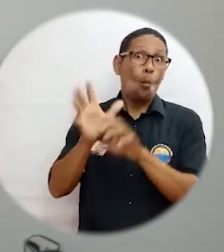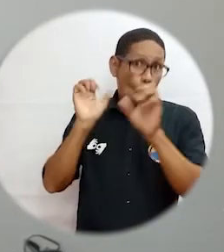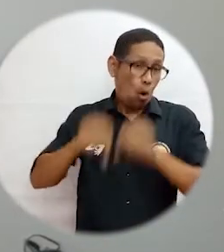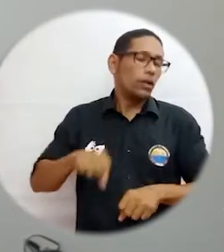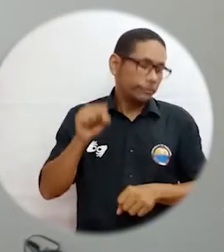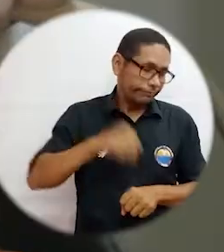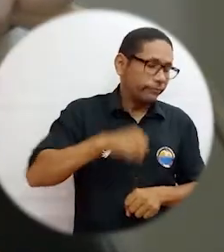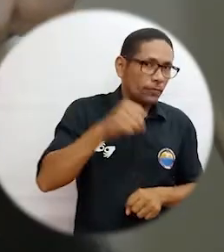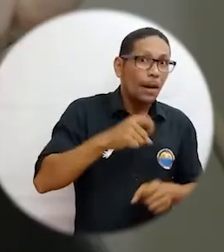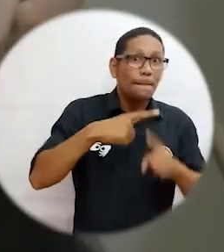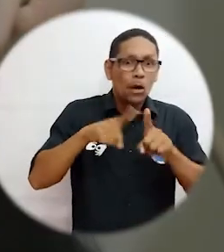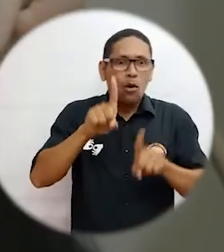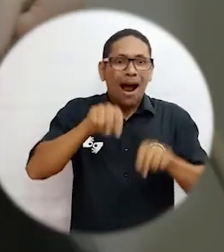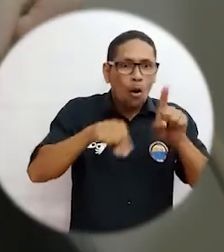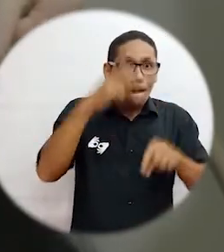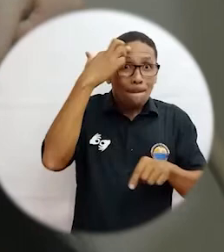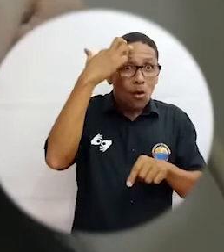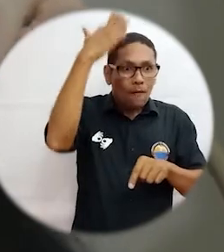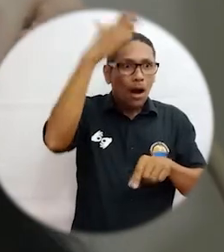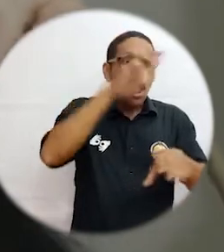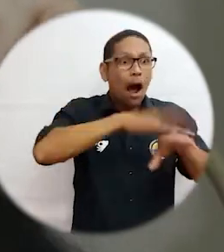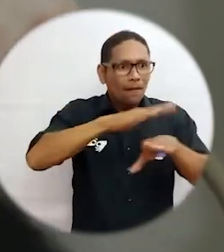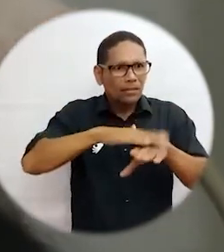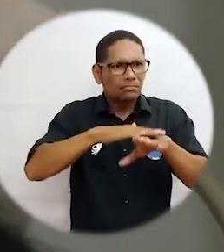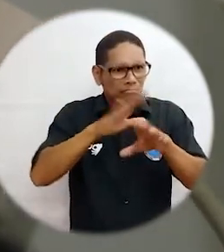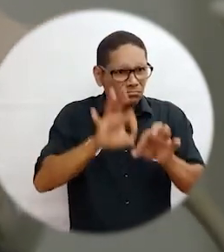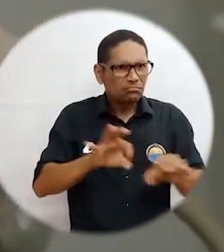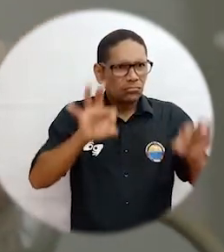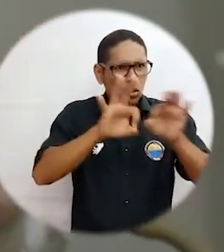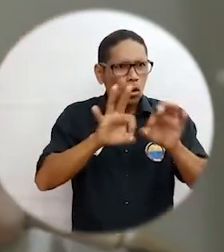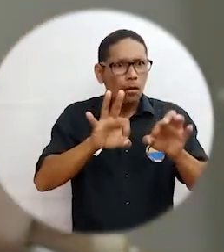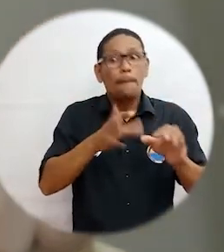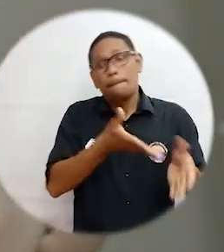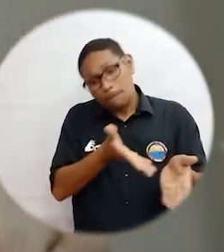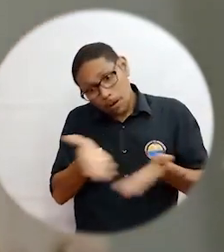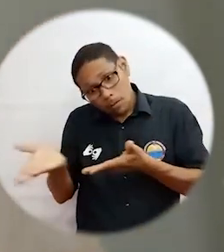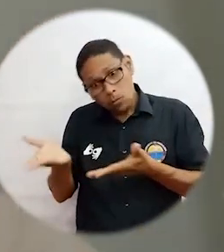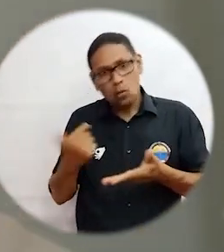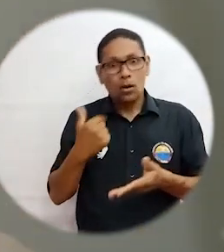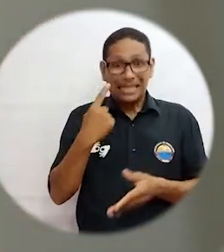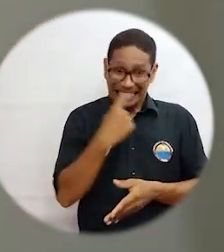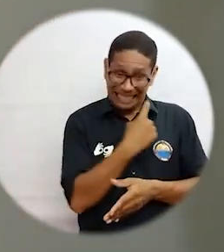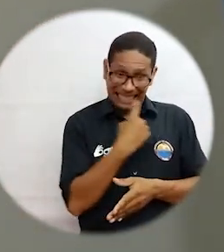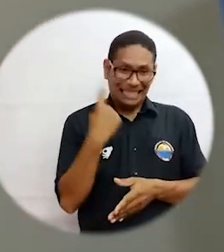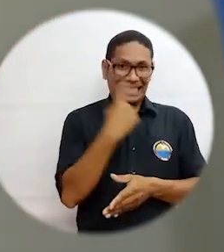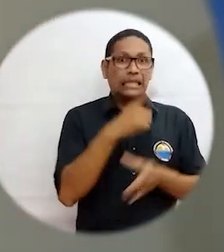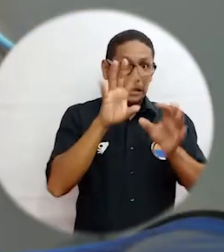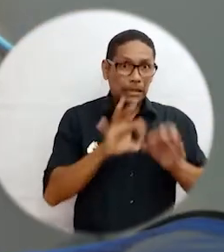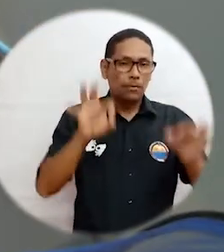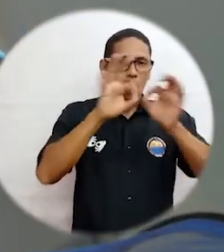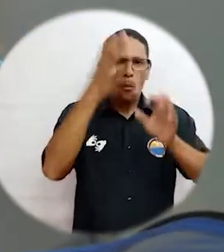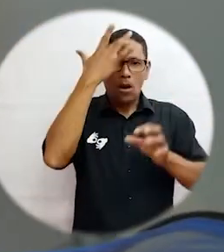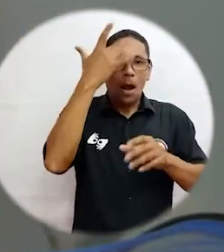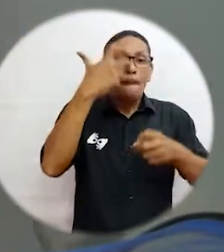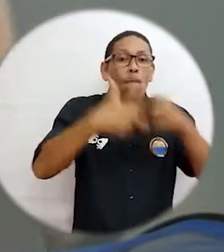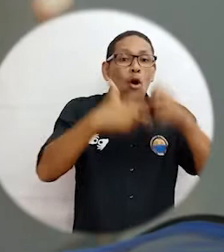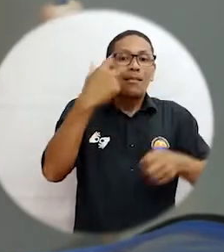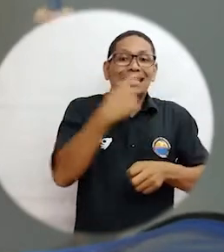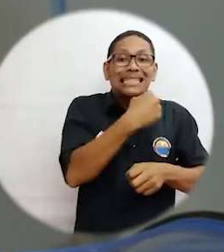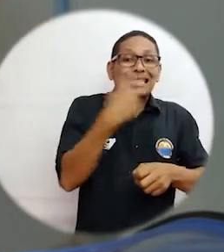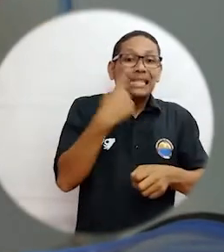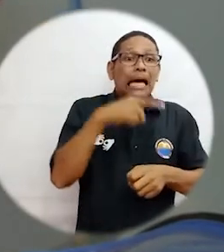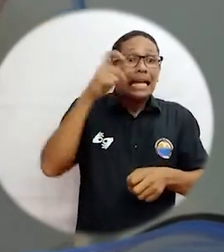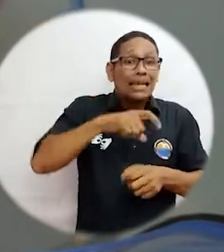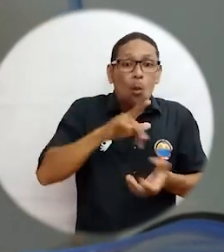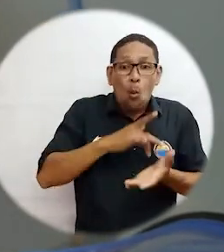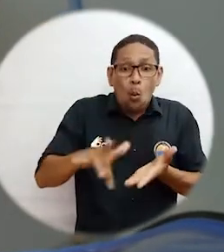contagio, los profesionales de esta área de la salud sugieren que es necesario volver a consultar al odontólogo, dado que muchos problemas